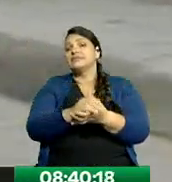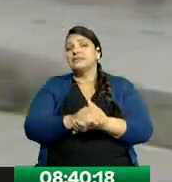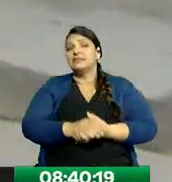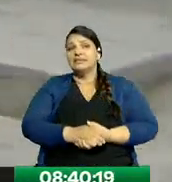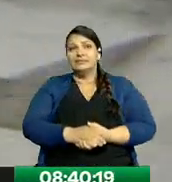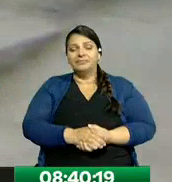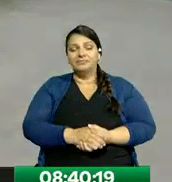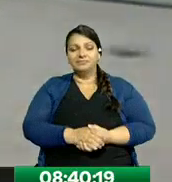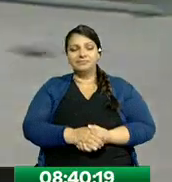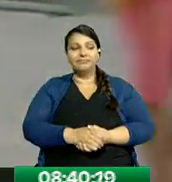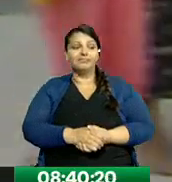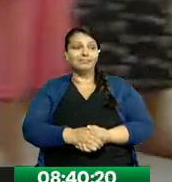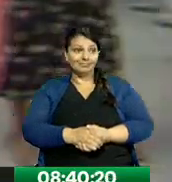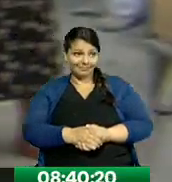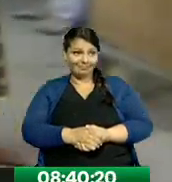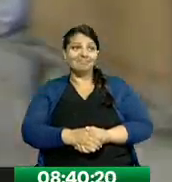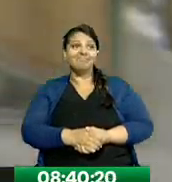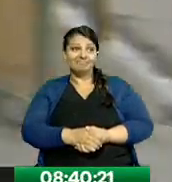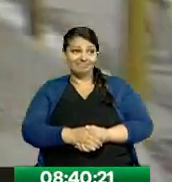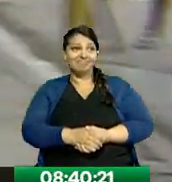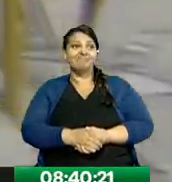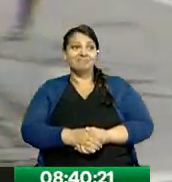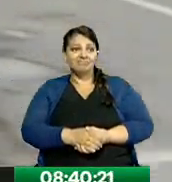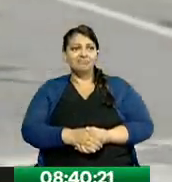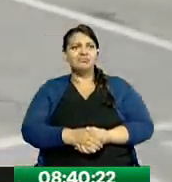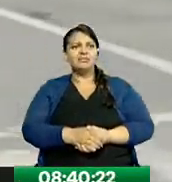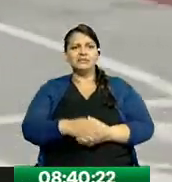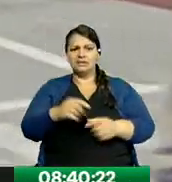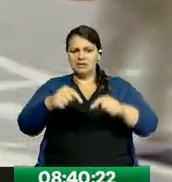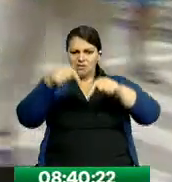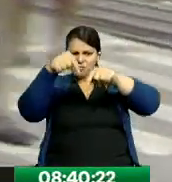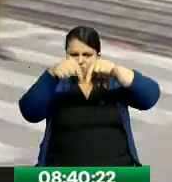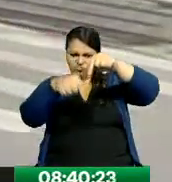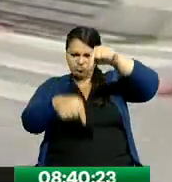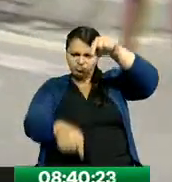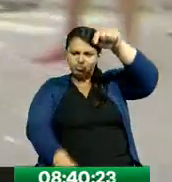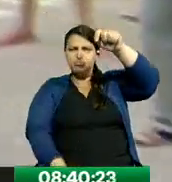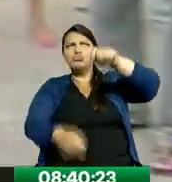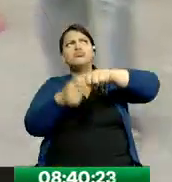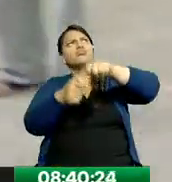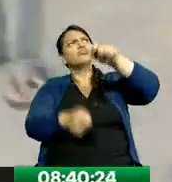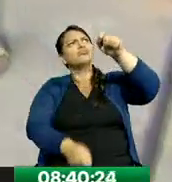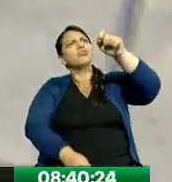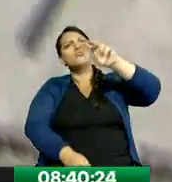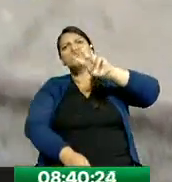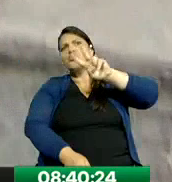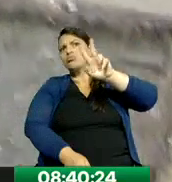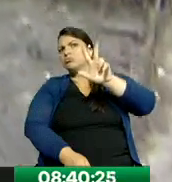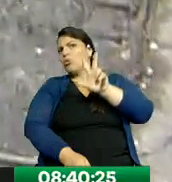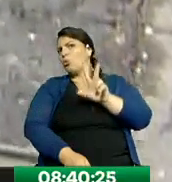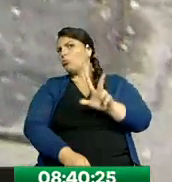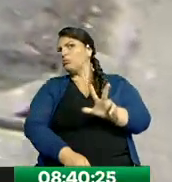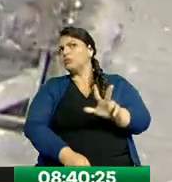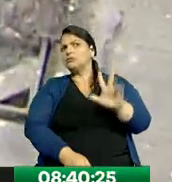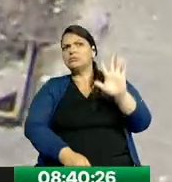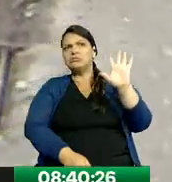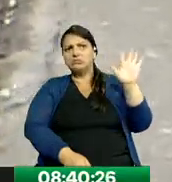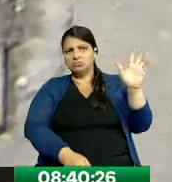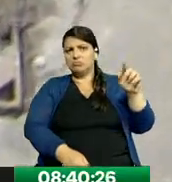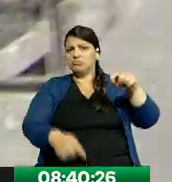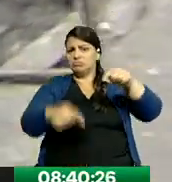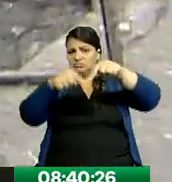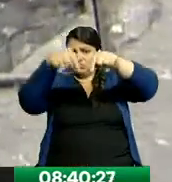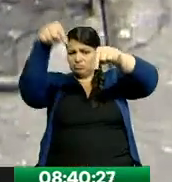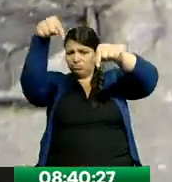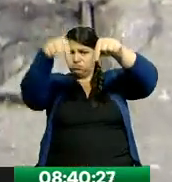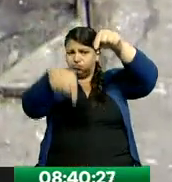estamos observando. Esto tiene más de 2-3 metros, creo que tiene de profundidad, ¿no verdad? Esto es bien grande, este es el acueducto que abrieron aquí.